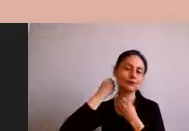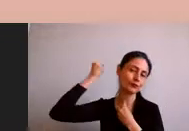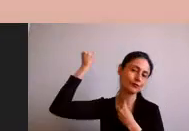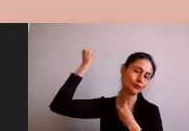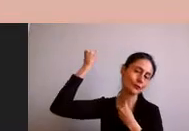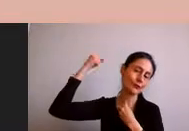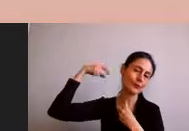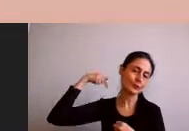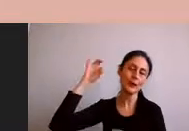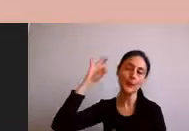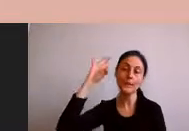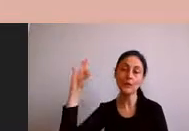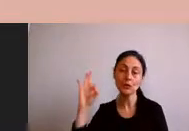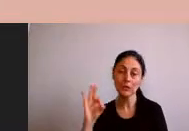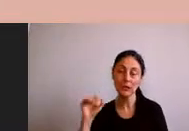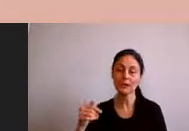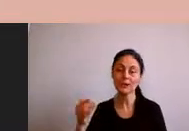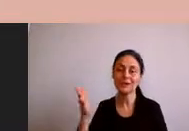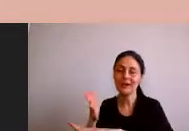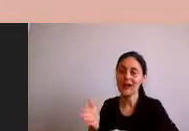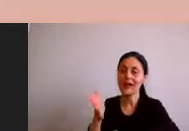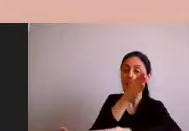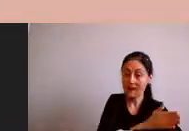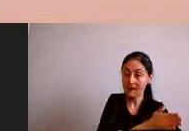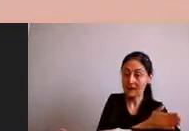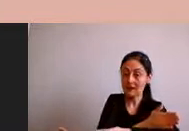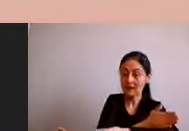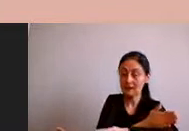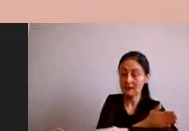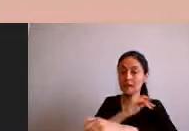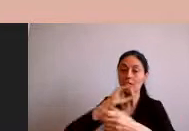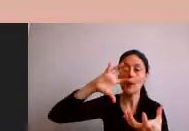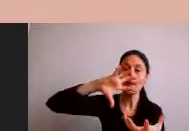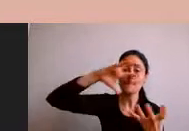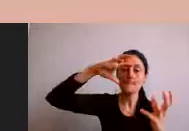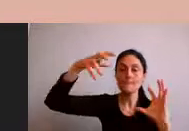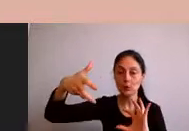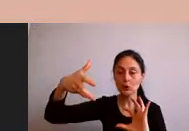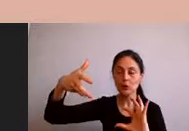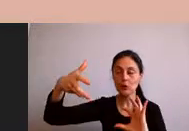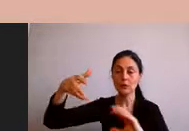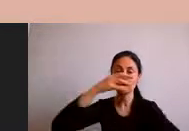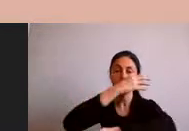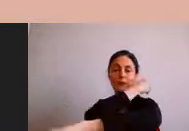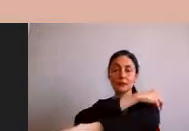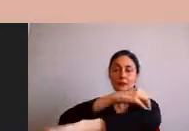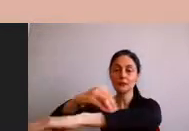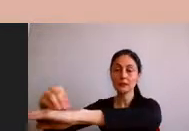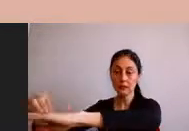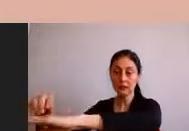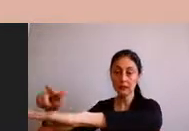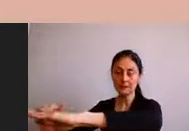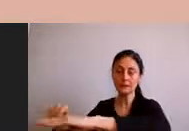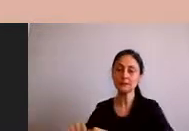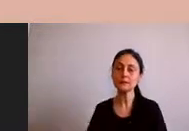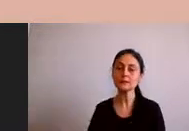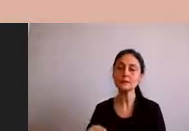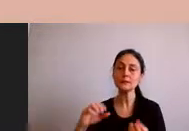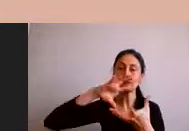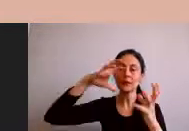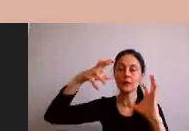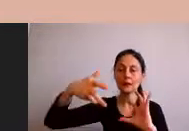suicidabilidad, etcétera, antes, previamente, tanto a nivel mundial como en Chile, ¿ya? Por ejemplo, en el mundo se estima